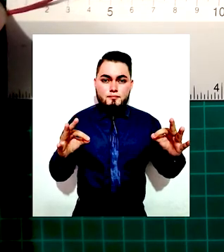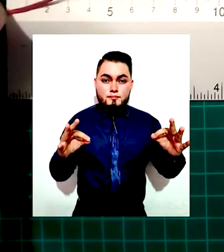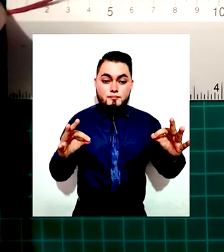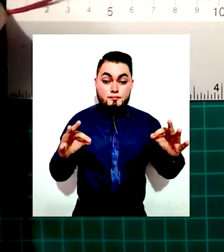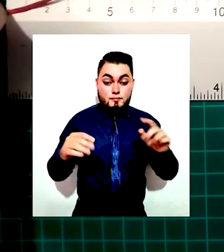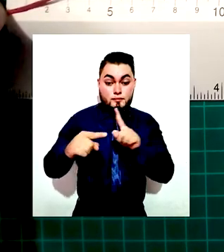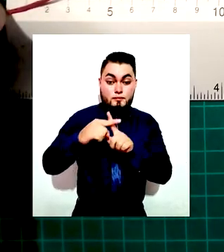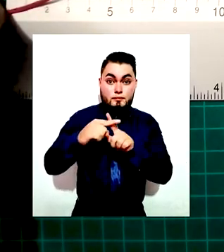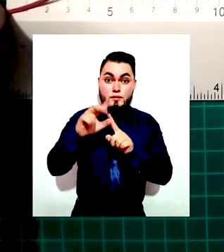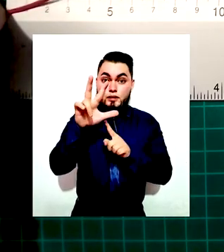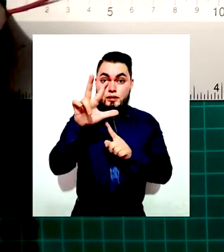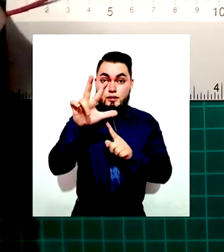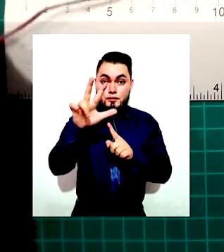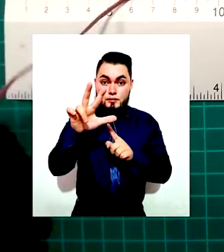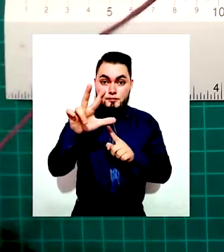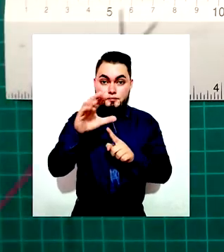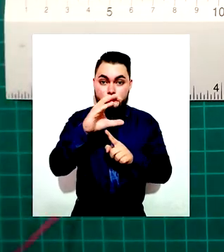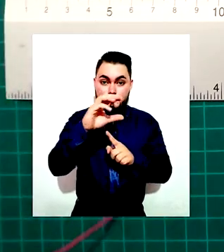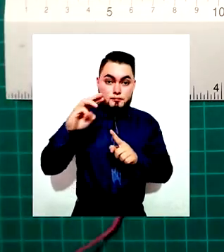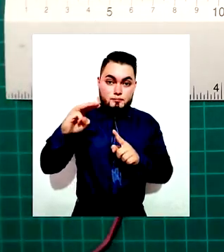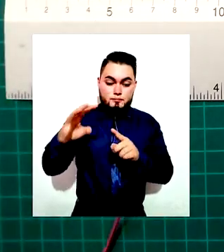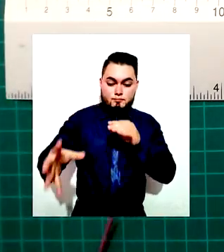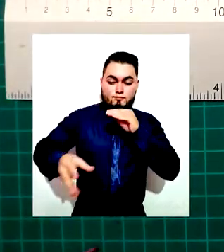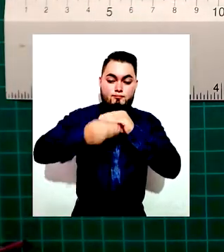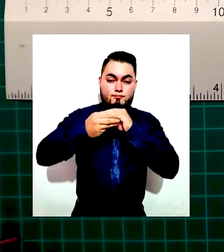Y agrega 3 centímetros adicionales.